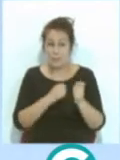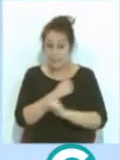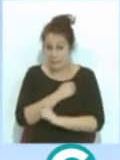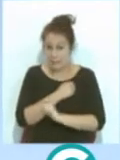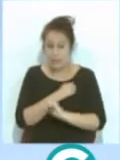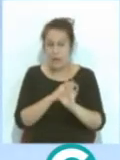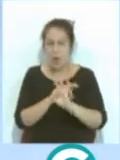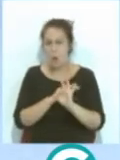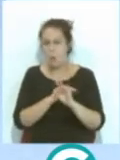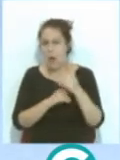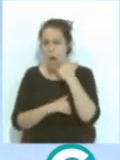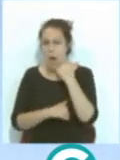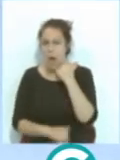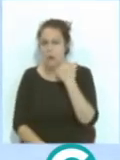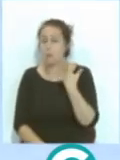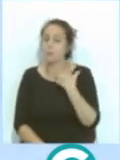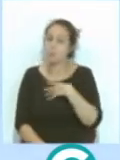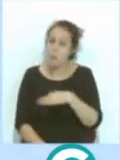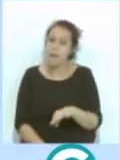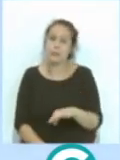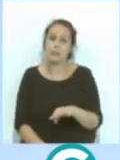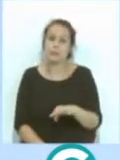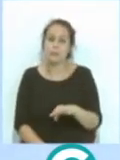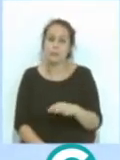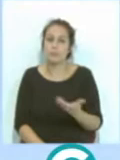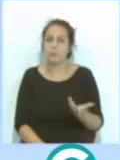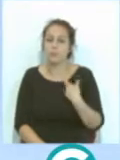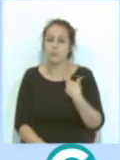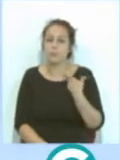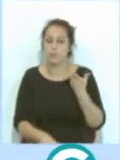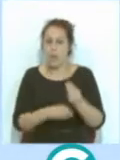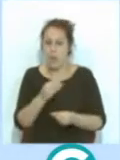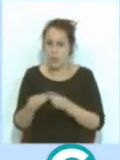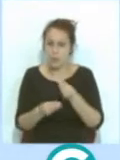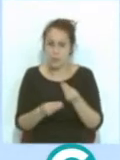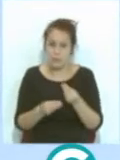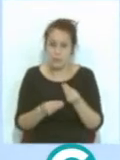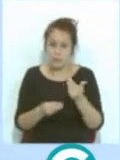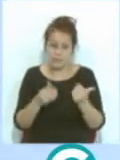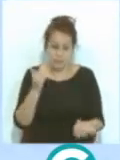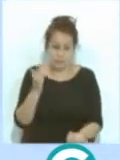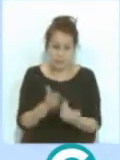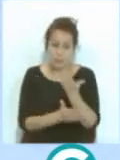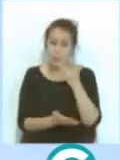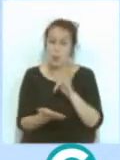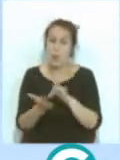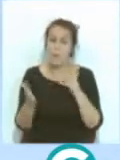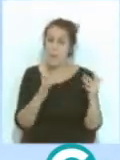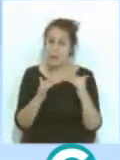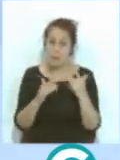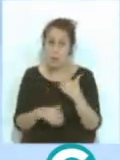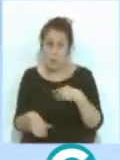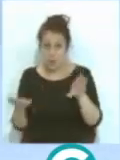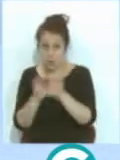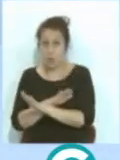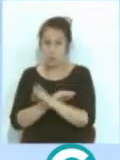o de estrategia que son las que se pueden ir desarrollando en la mañana cuando los partidos son por la